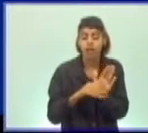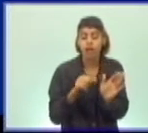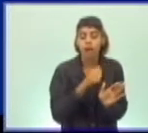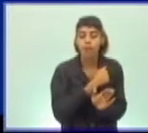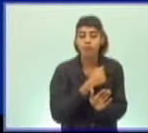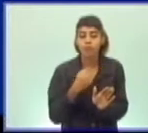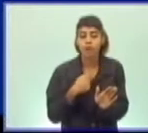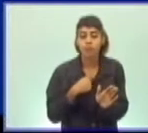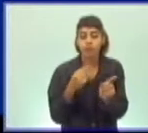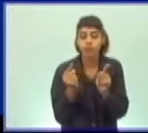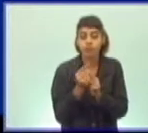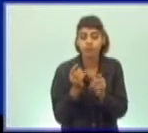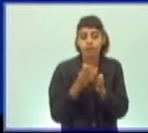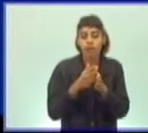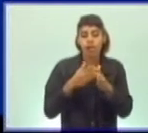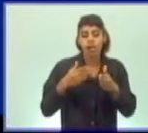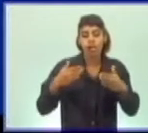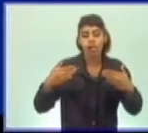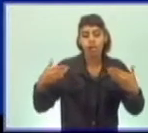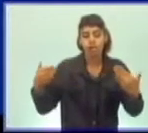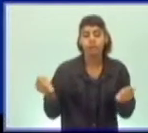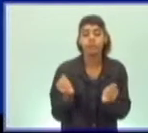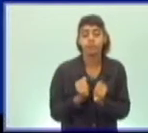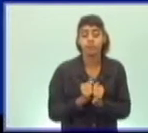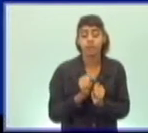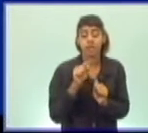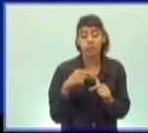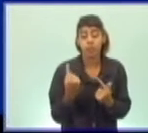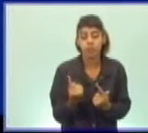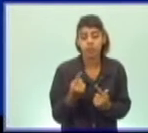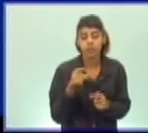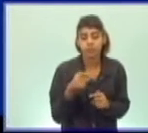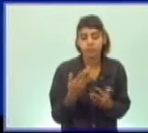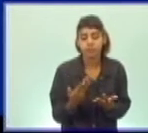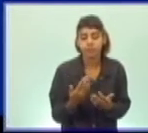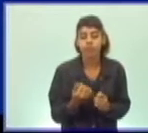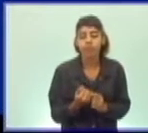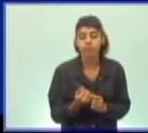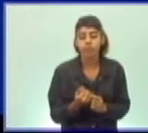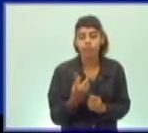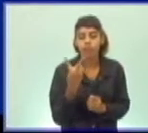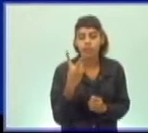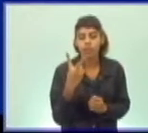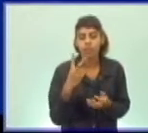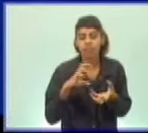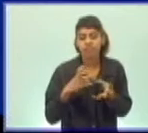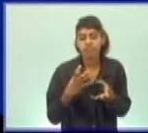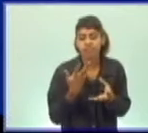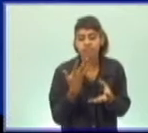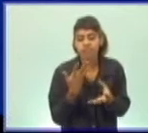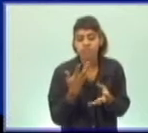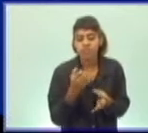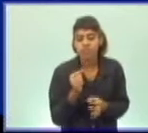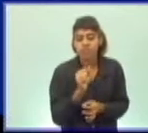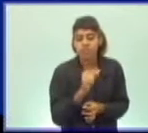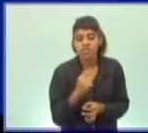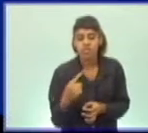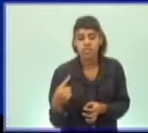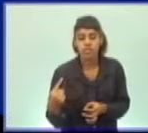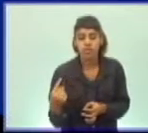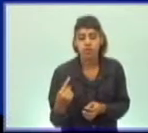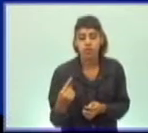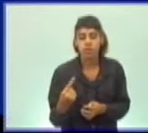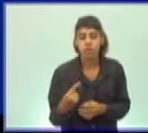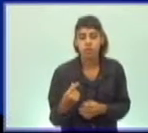reductoras aumentan. Por tanto, ¿cuál de estos dos elementos formará sustancia simple con